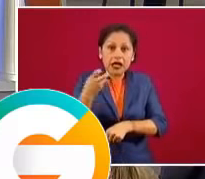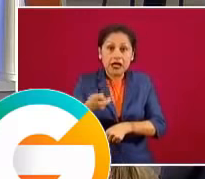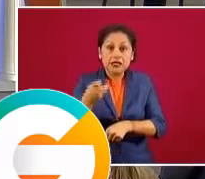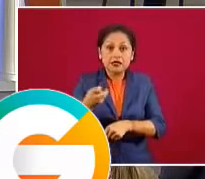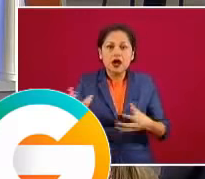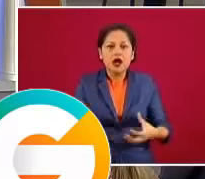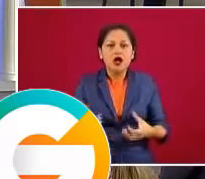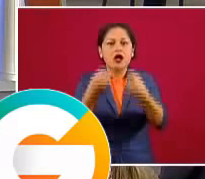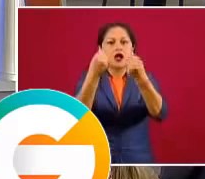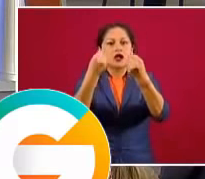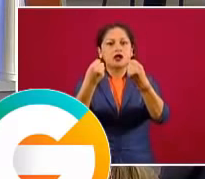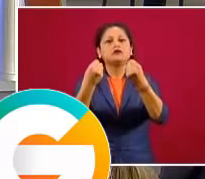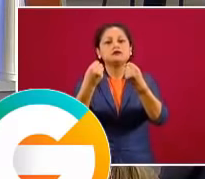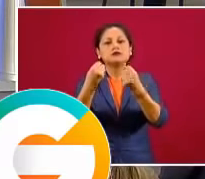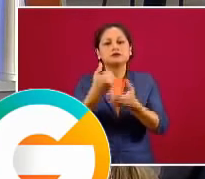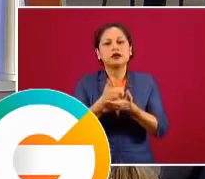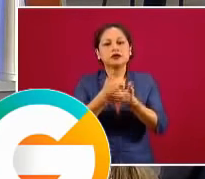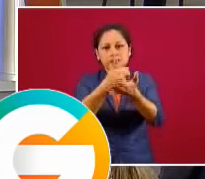Y esa es la prueba.